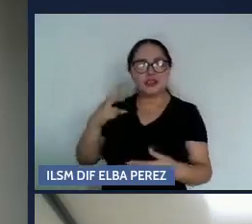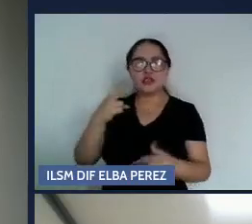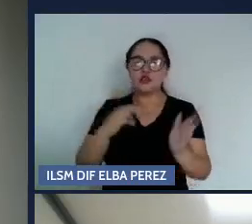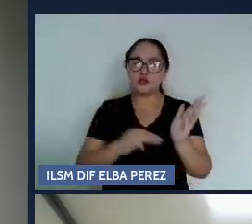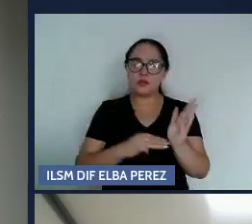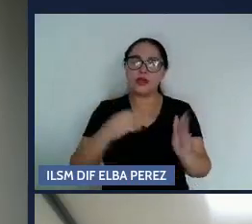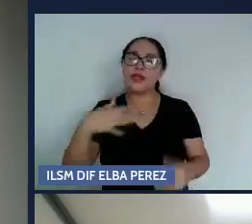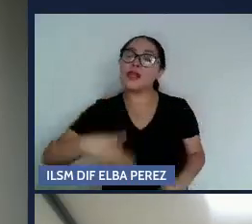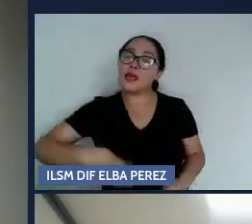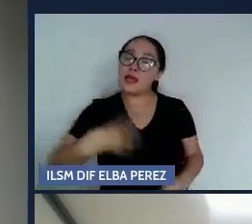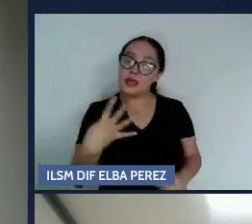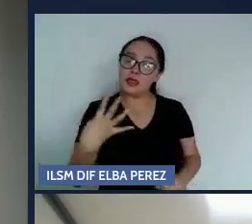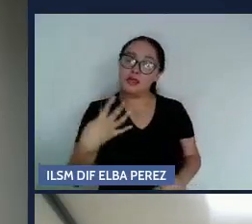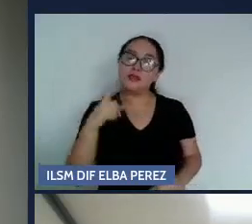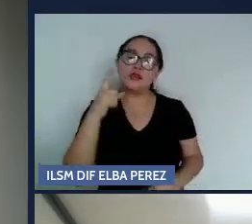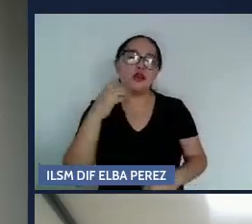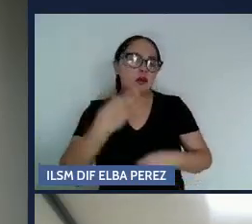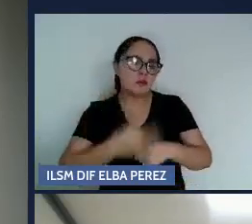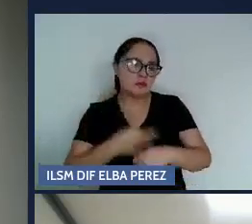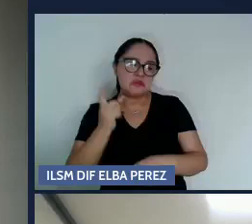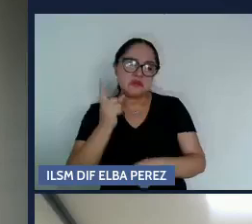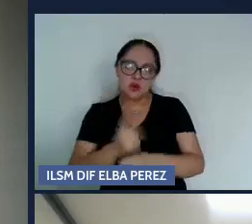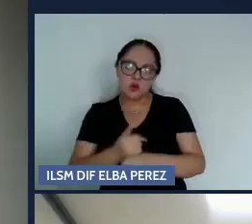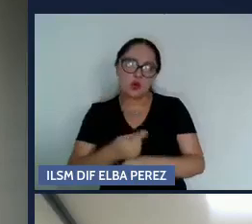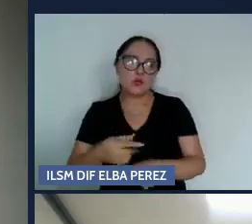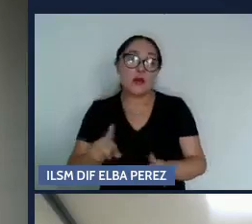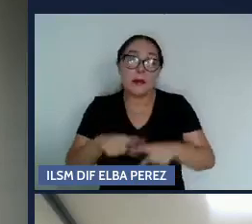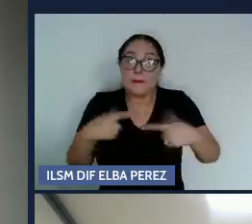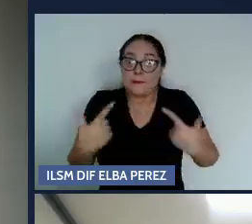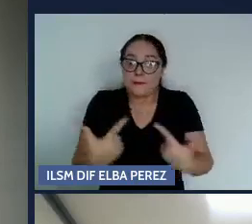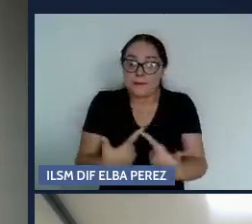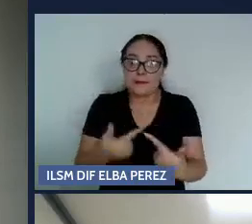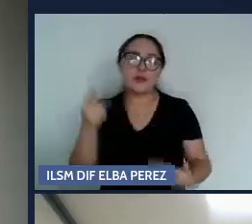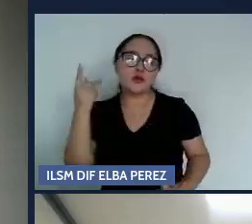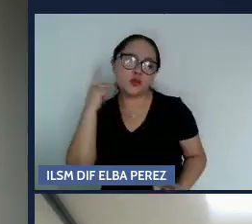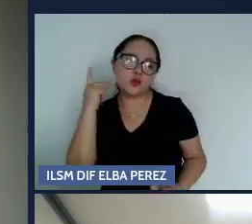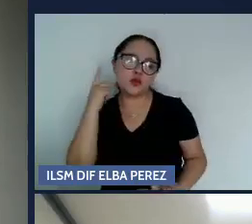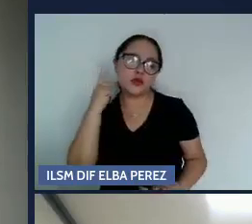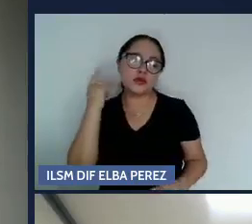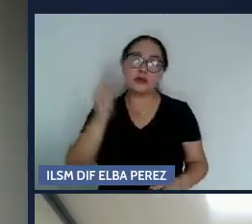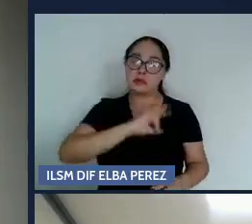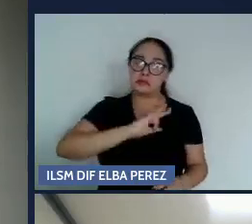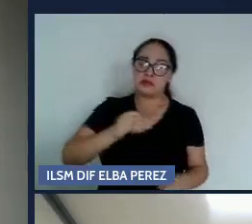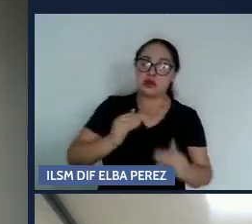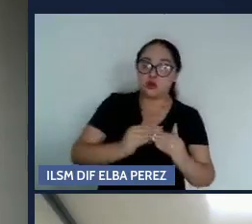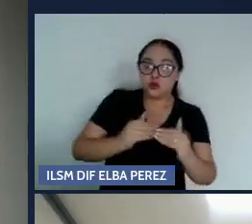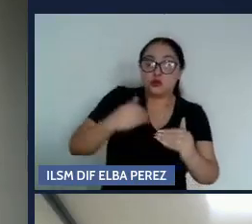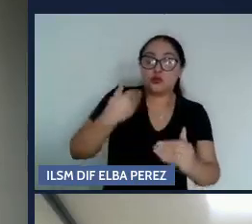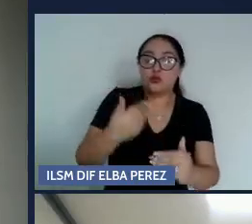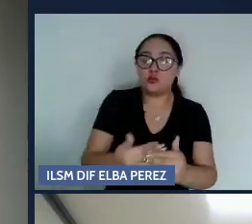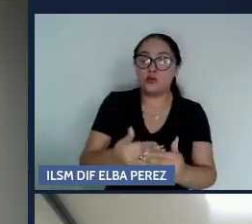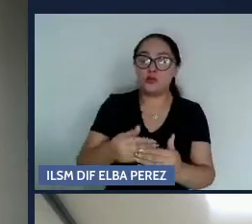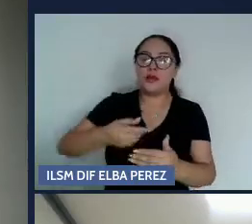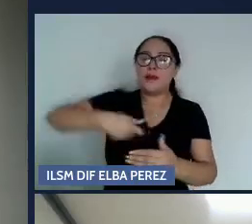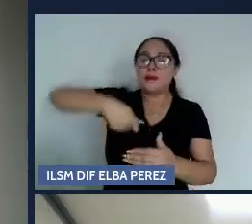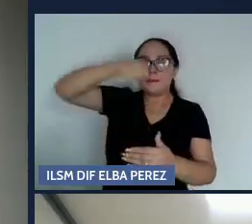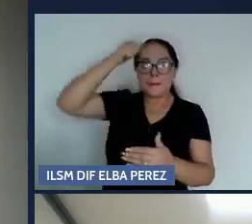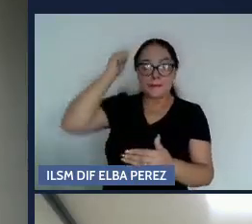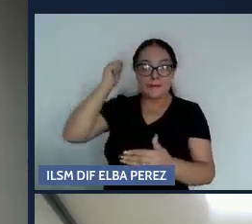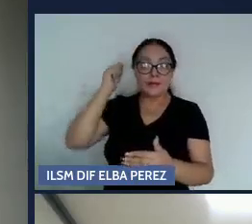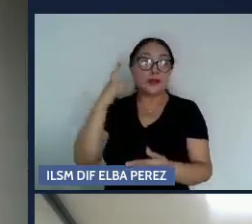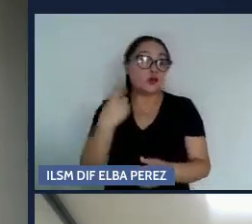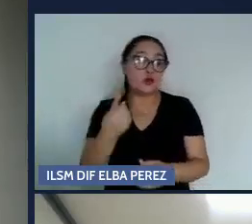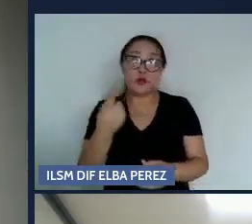partido político podía postular a una persona en una candidatura para que buscase un cargo de